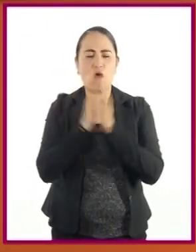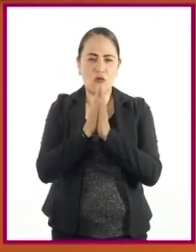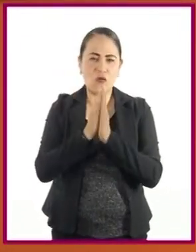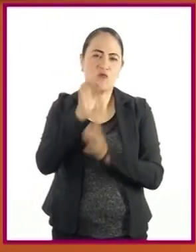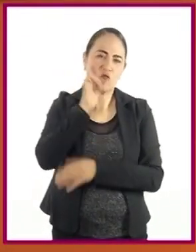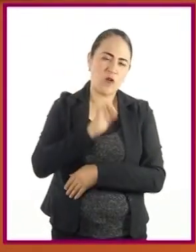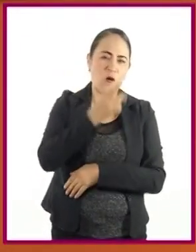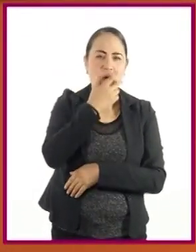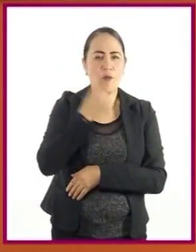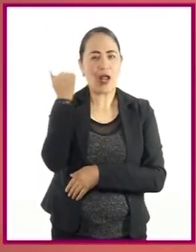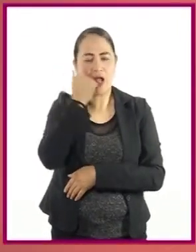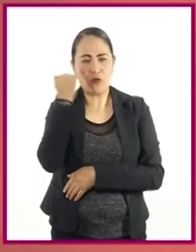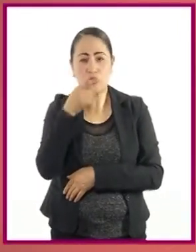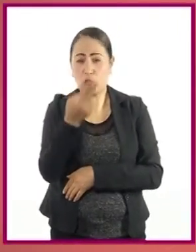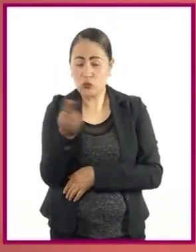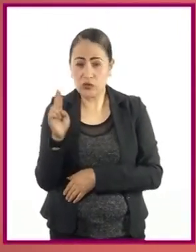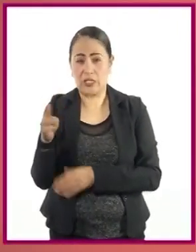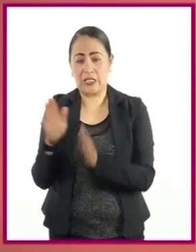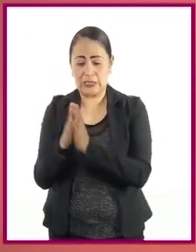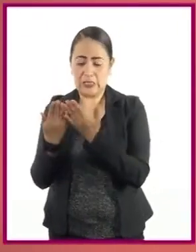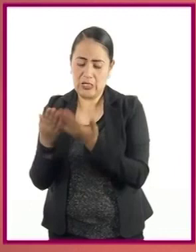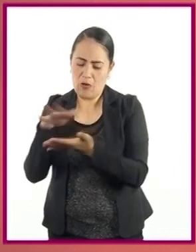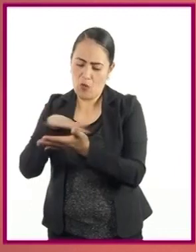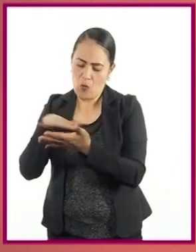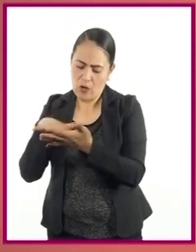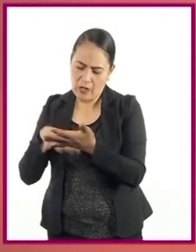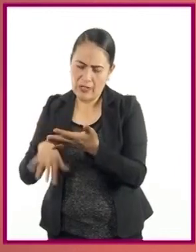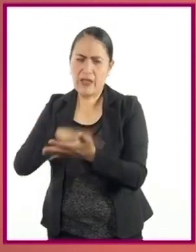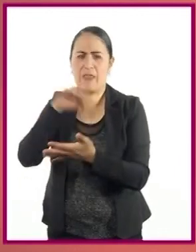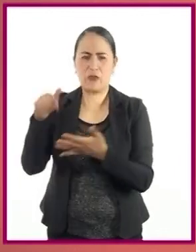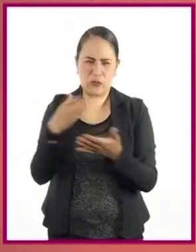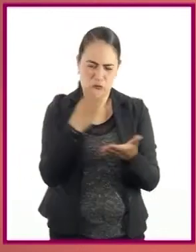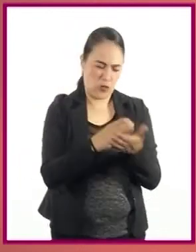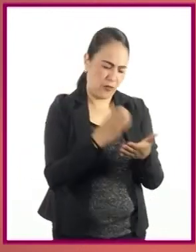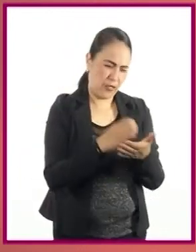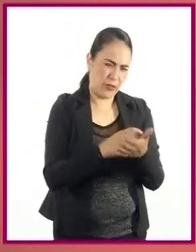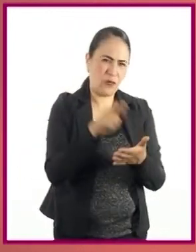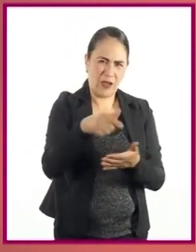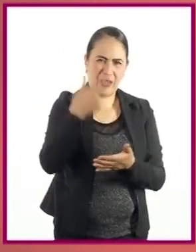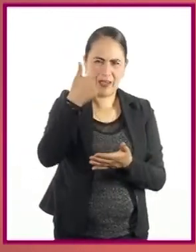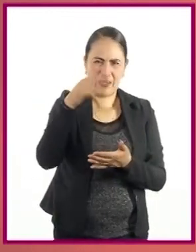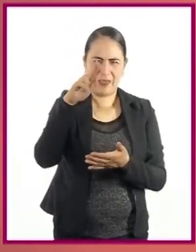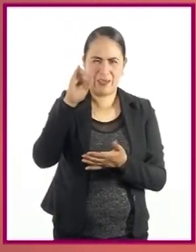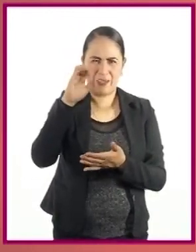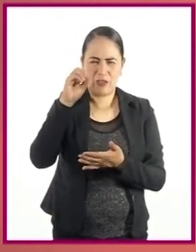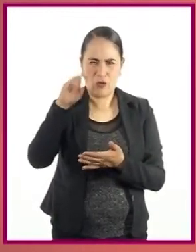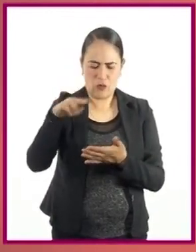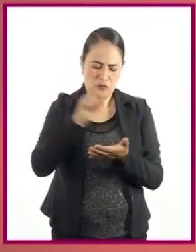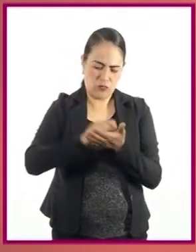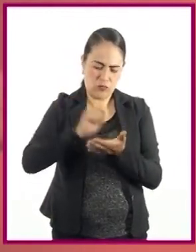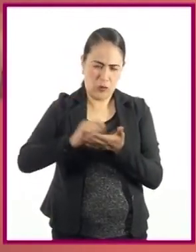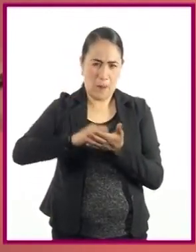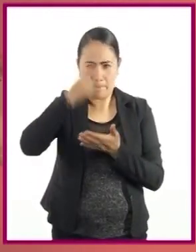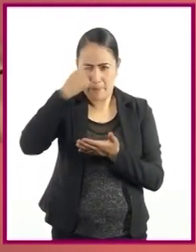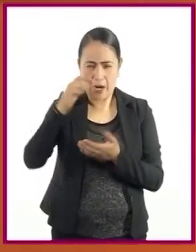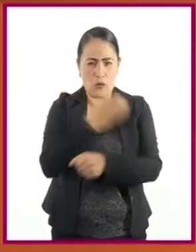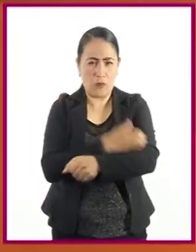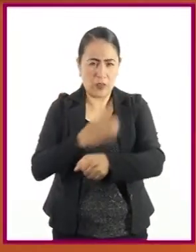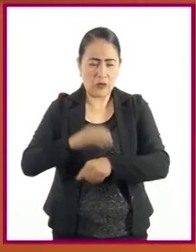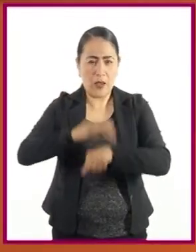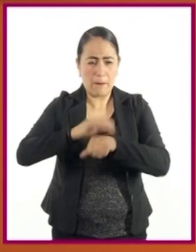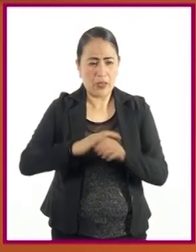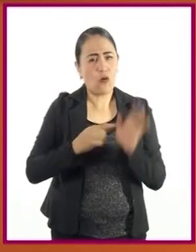alumnos, después de leer las narraciones, tomen su cuaderno y adapten un guión teatral para que lo compartan con sus compañeros, familiares y